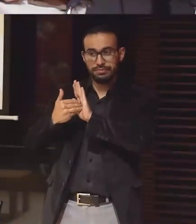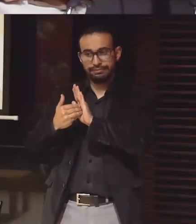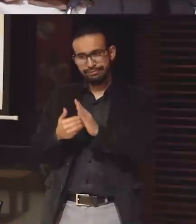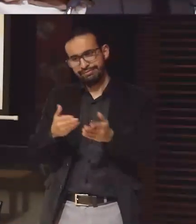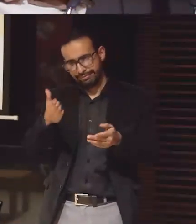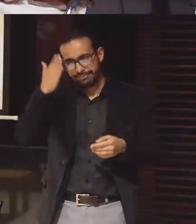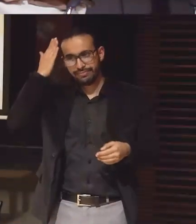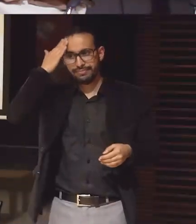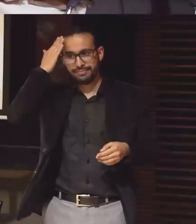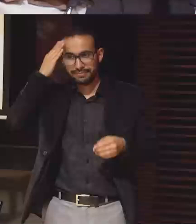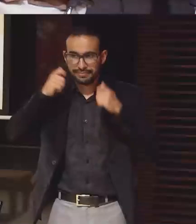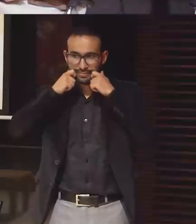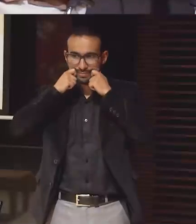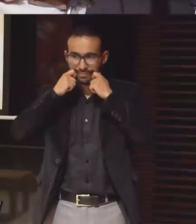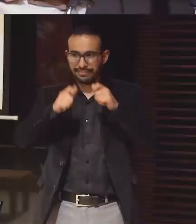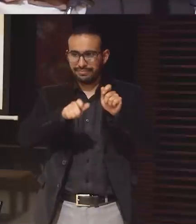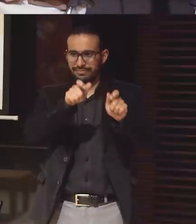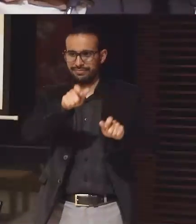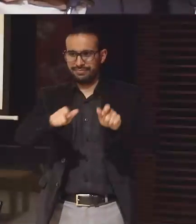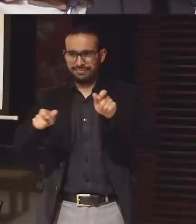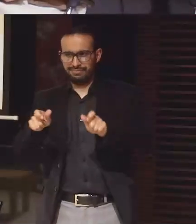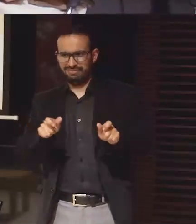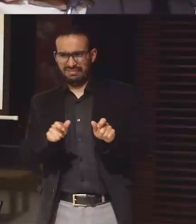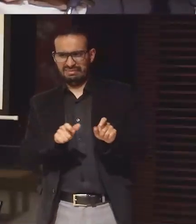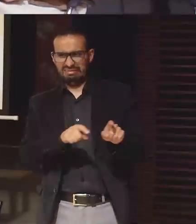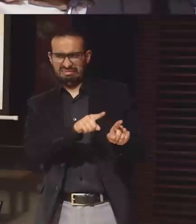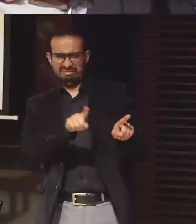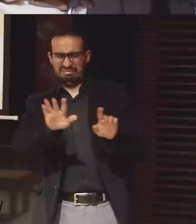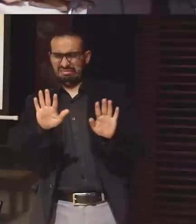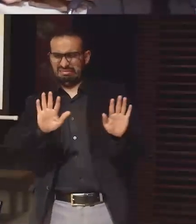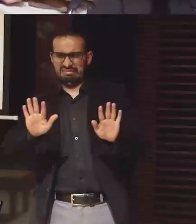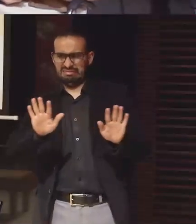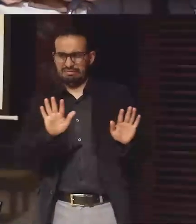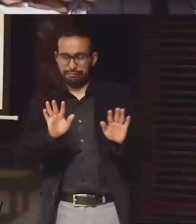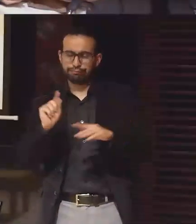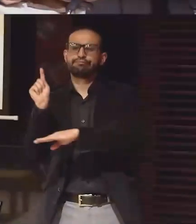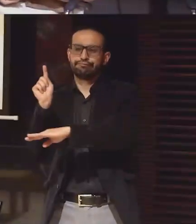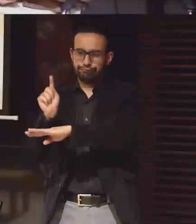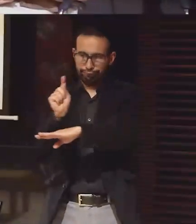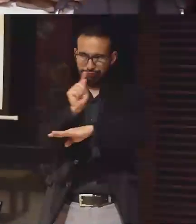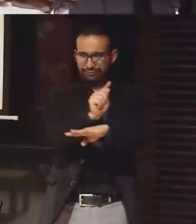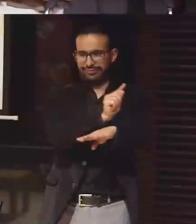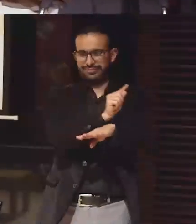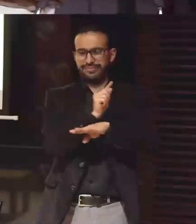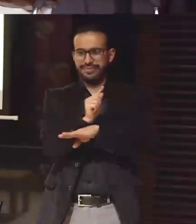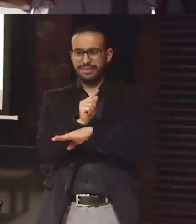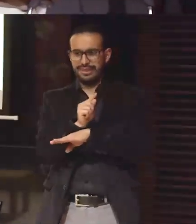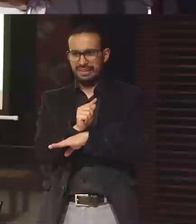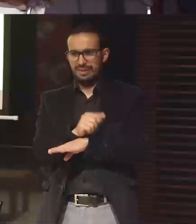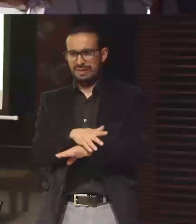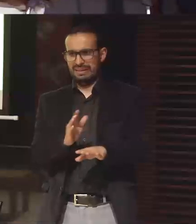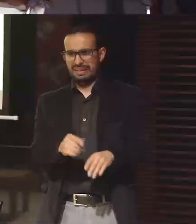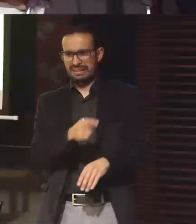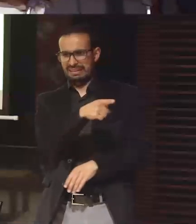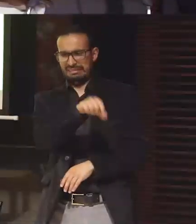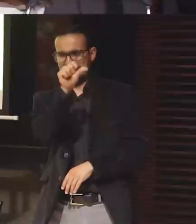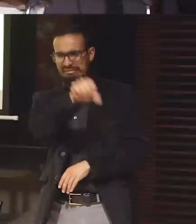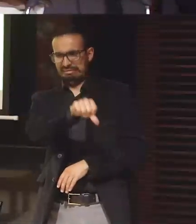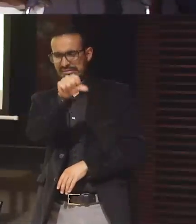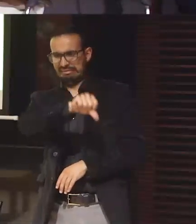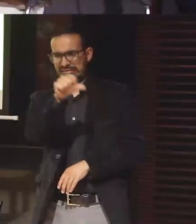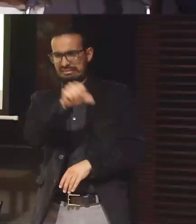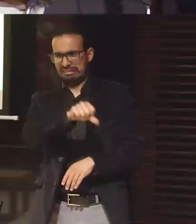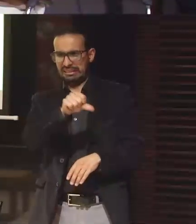deshumaniza a las personas, le queda fácil atacarlas. Cuando uno sataniza algo, le queda muy